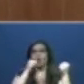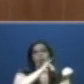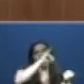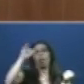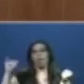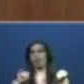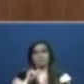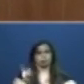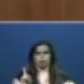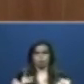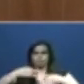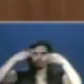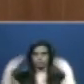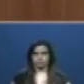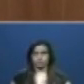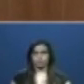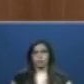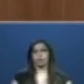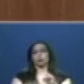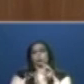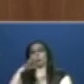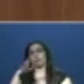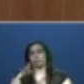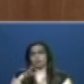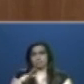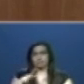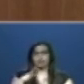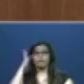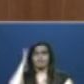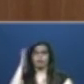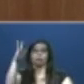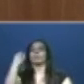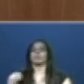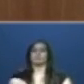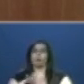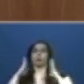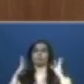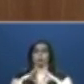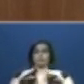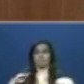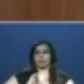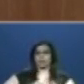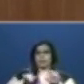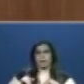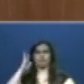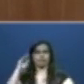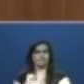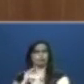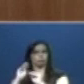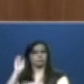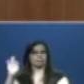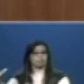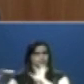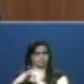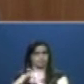de centros afortunadamente es es la filosofía de trabajo del Consejo de universidades de Castilla y león y también de proyectos